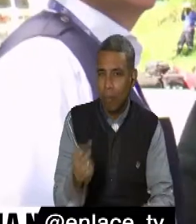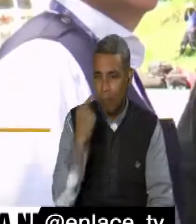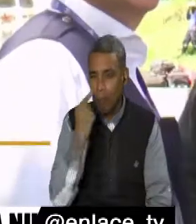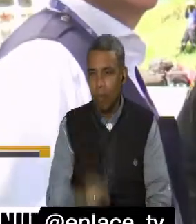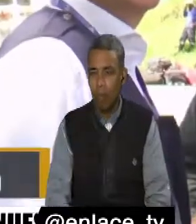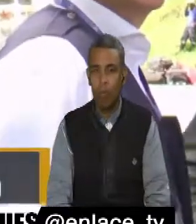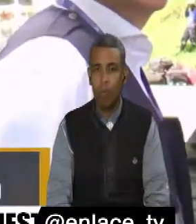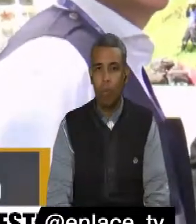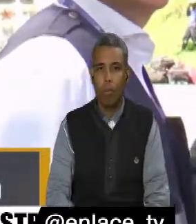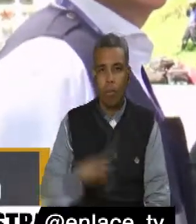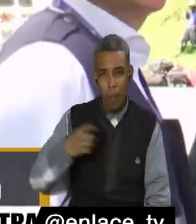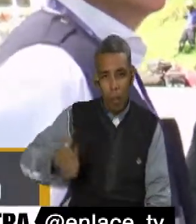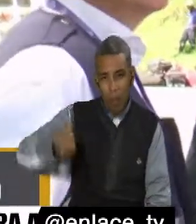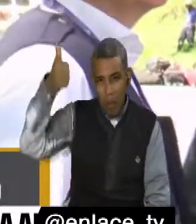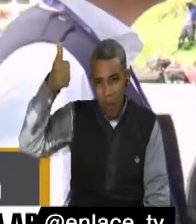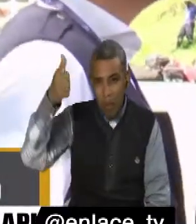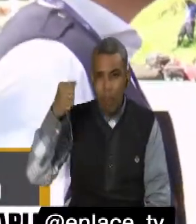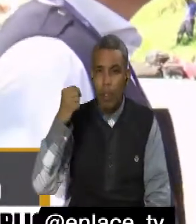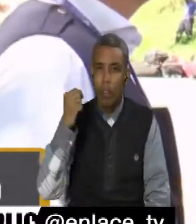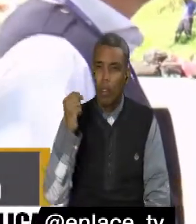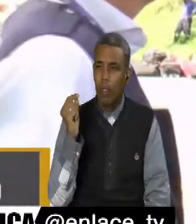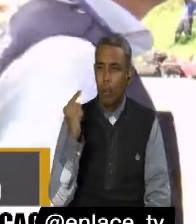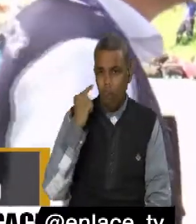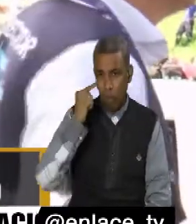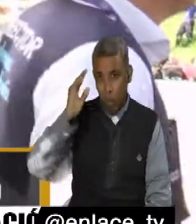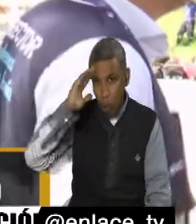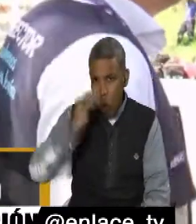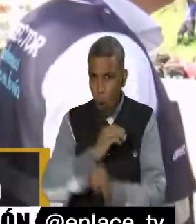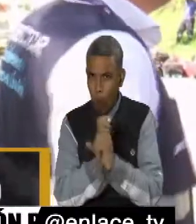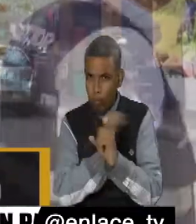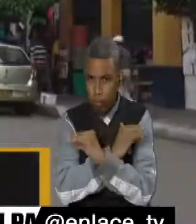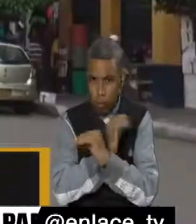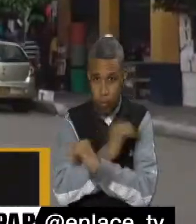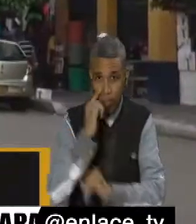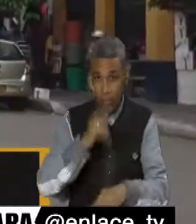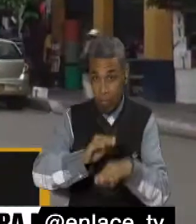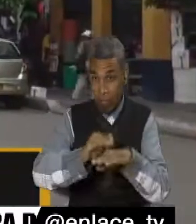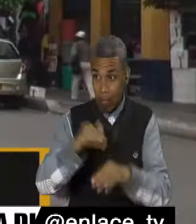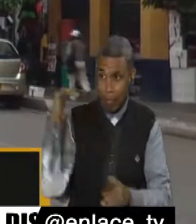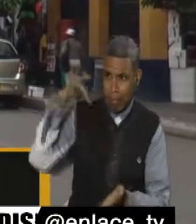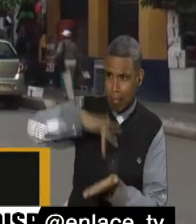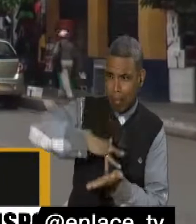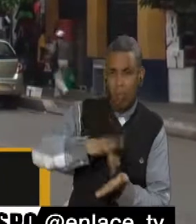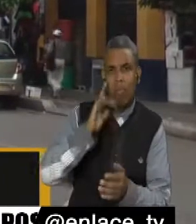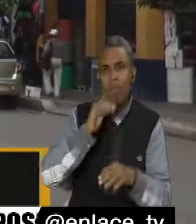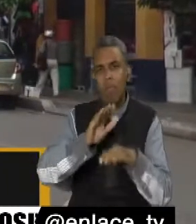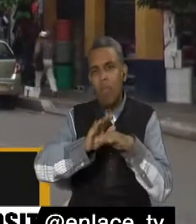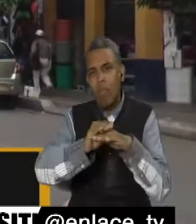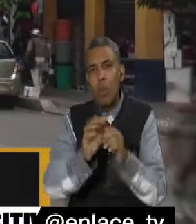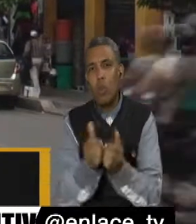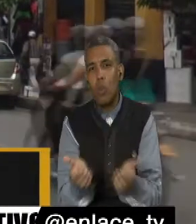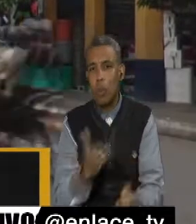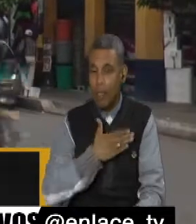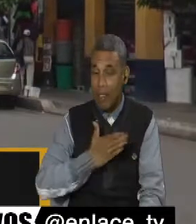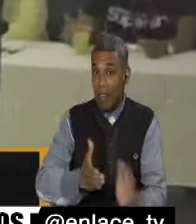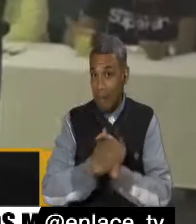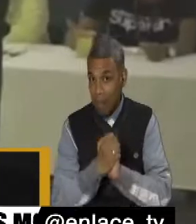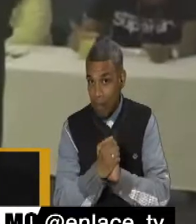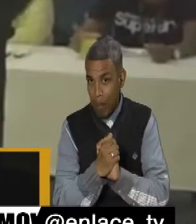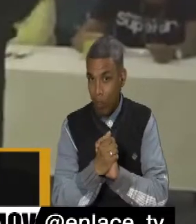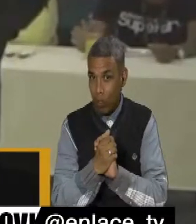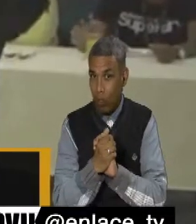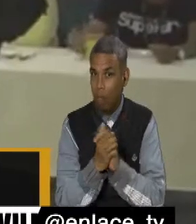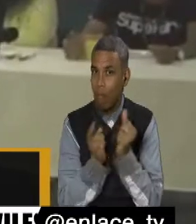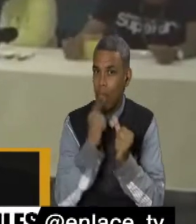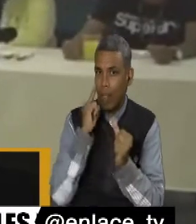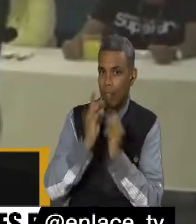general Ramiro Castrillón Lara, director de la Policía de Carreteras, aprovechó su paso por Barranca Bermeja para enviar un saludo a los ciudadanos de esta municipalidad,